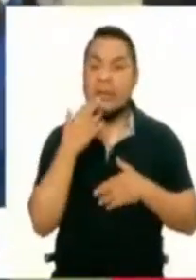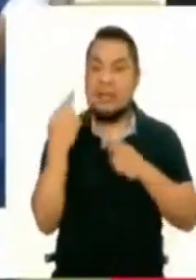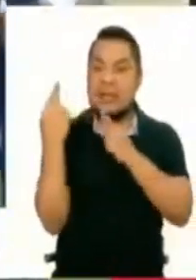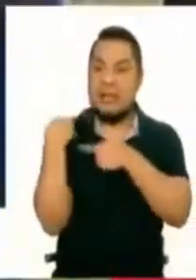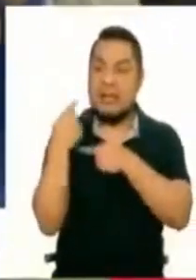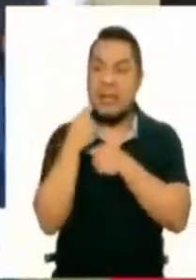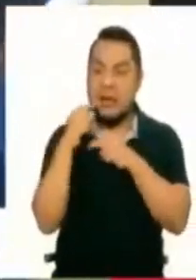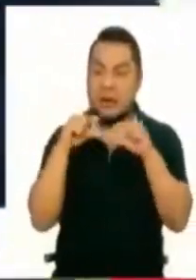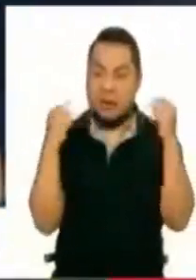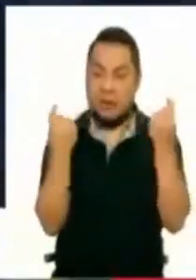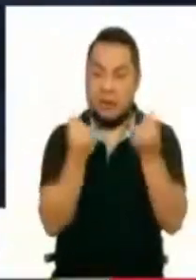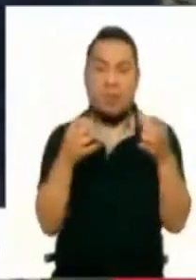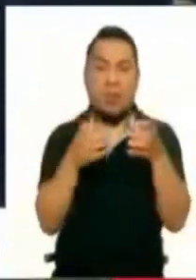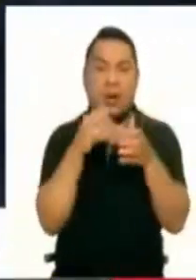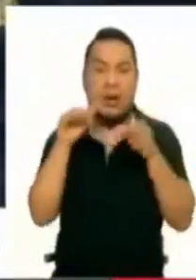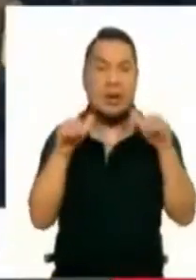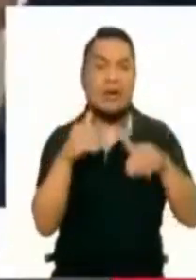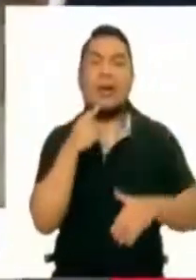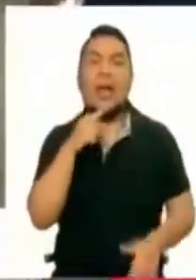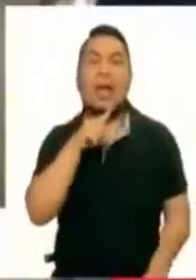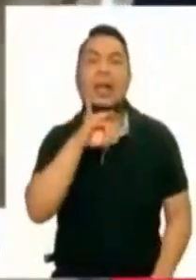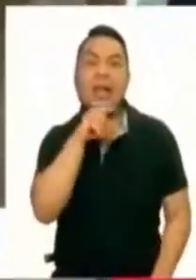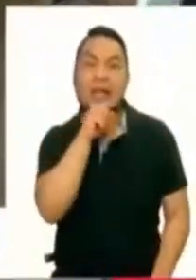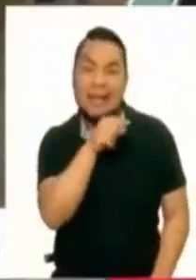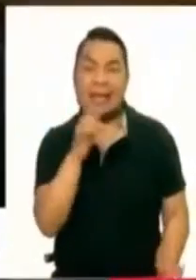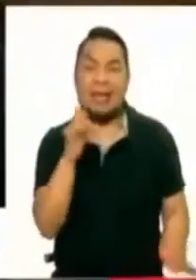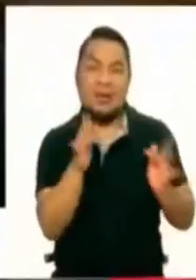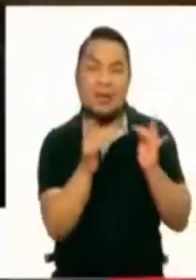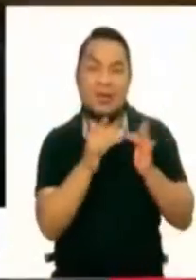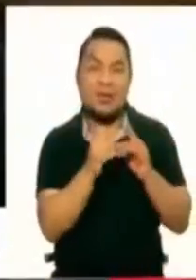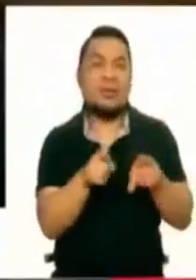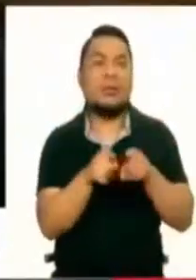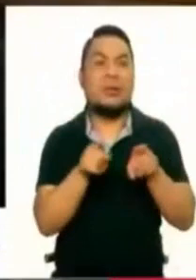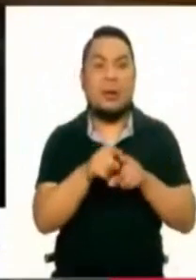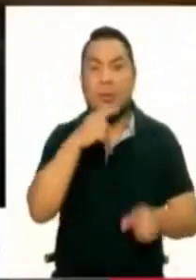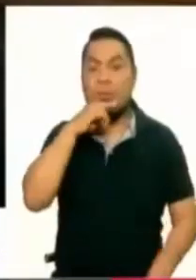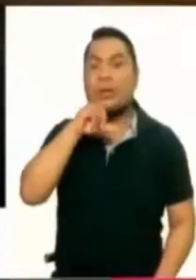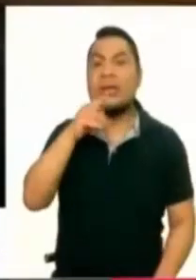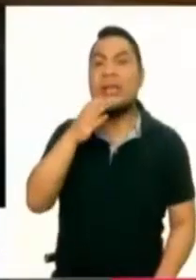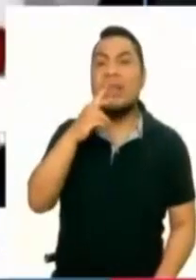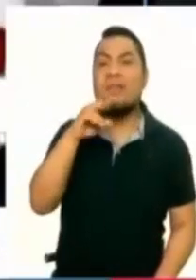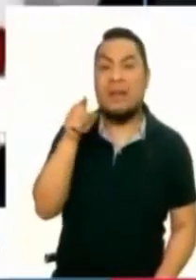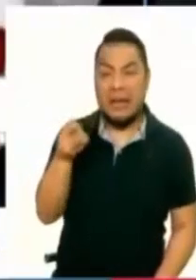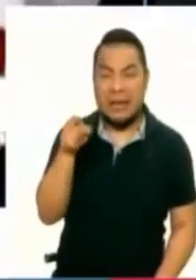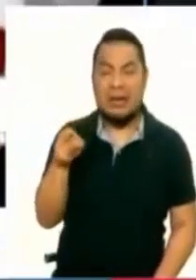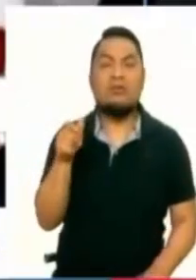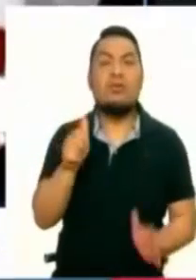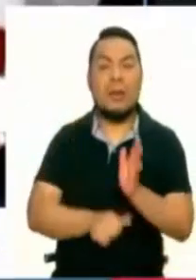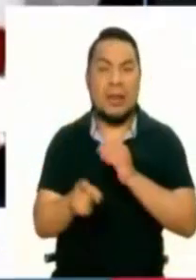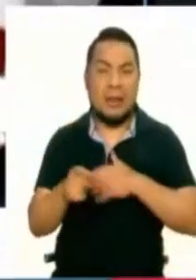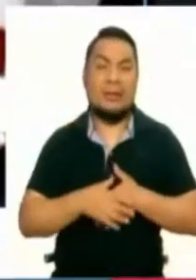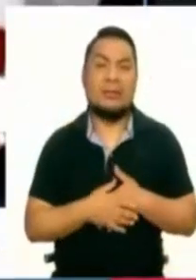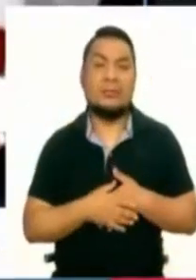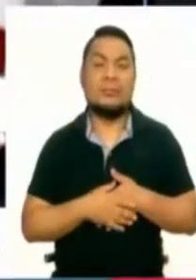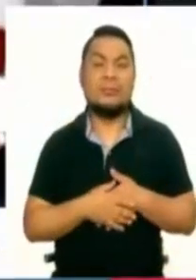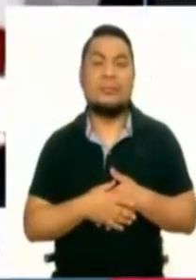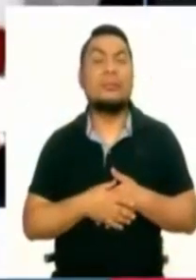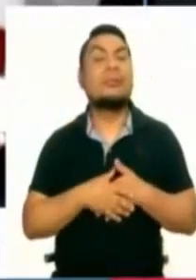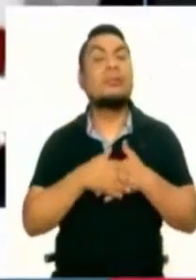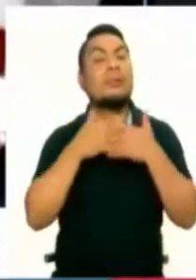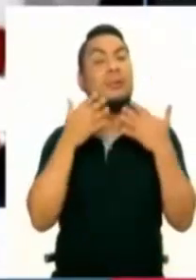red criminal sería Lilia Paredes y la lobista Jennifer Paredes. No hemos corroborado,